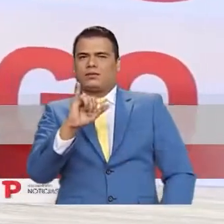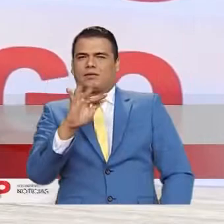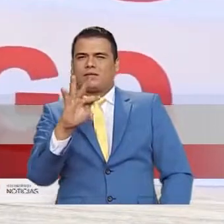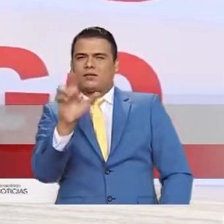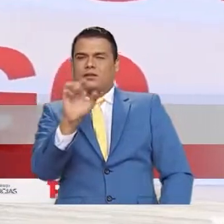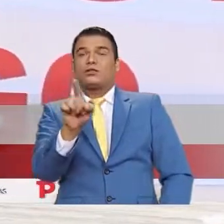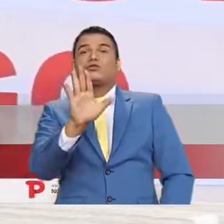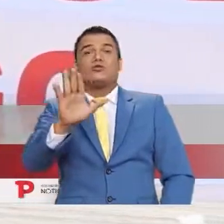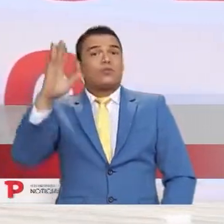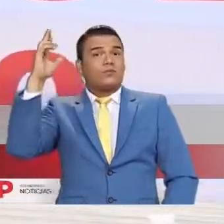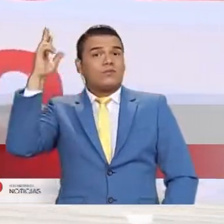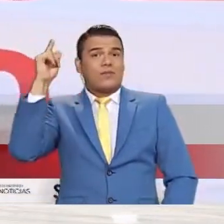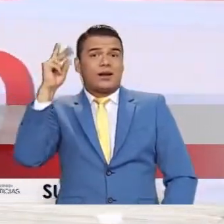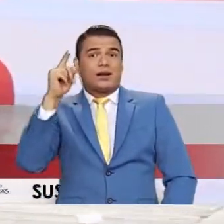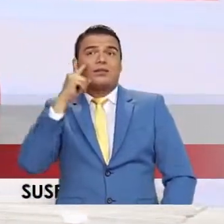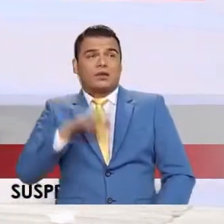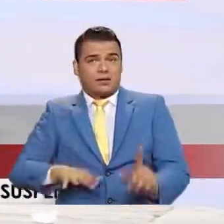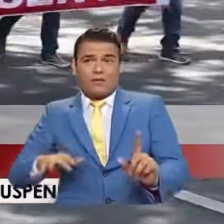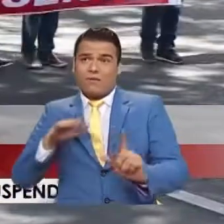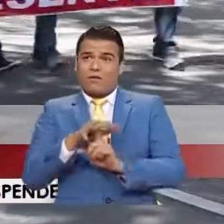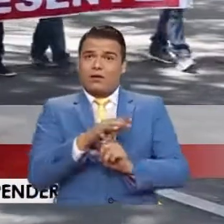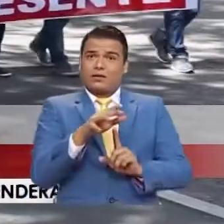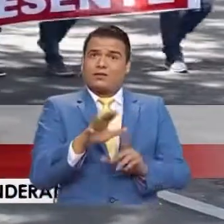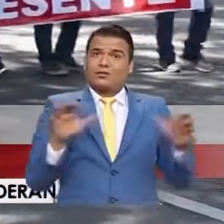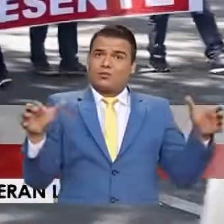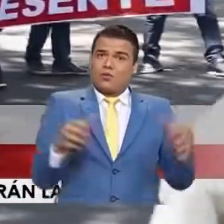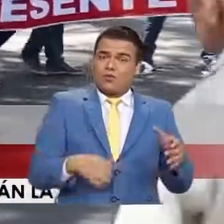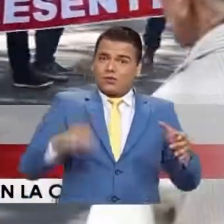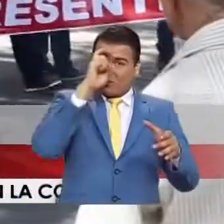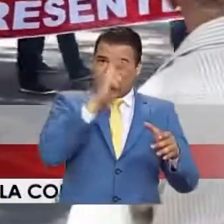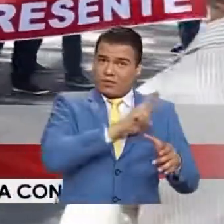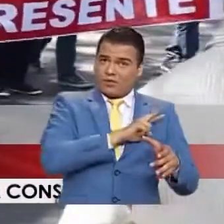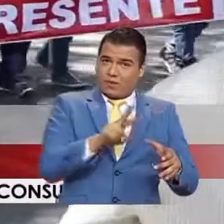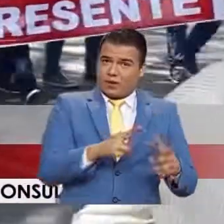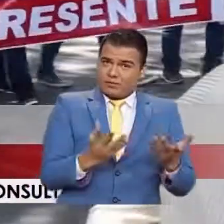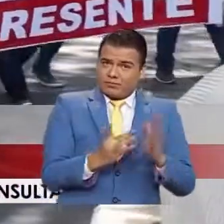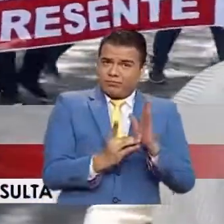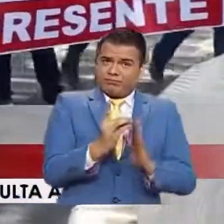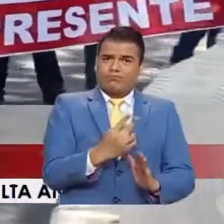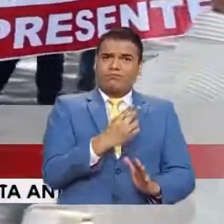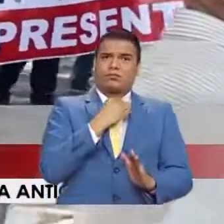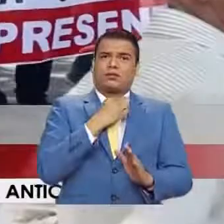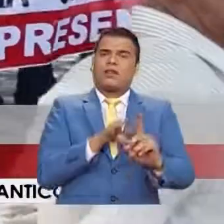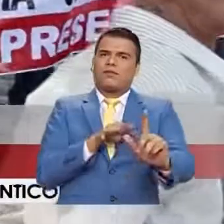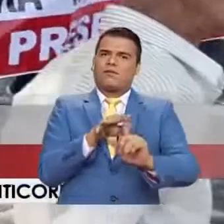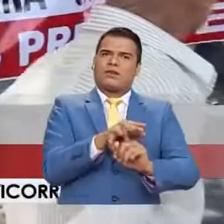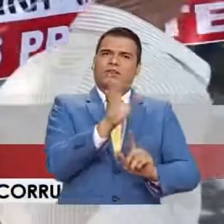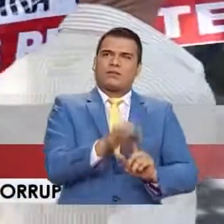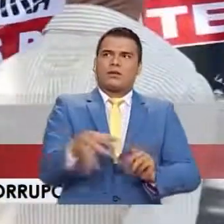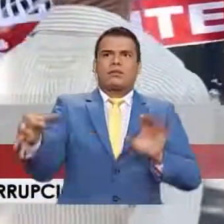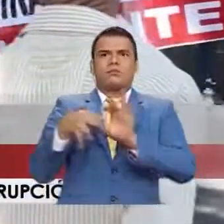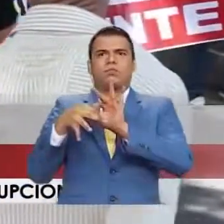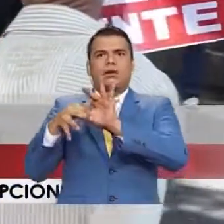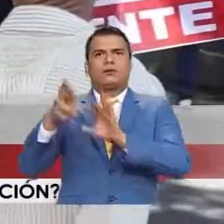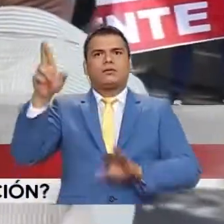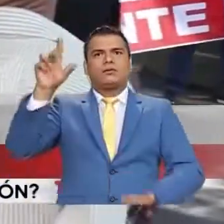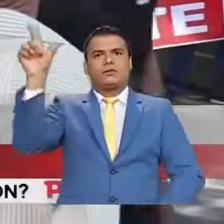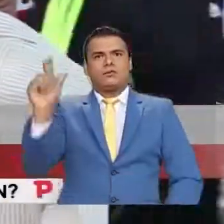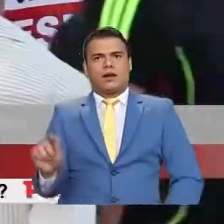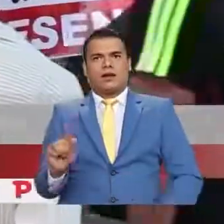manifestantes afecta la integración y el desarrollo de la subregión norte del Valle del Cauca con el departamento de Risaralda y el eje